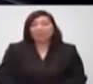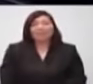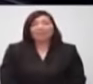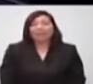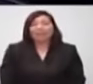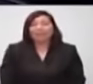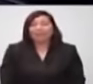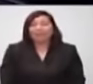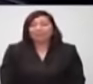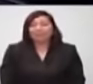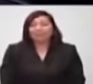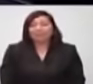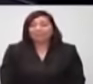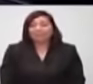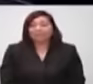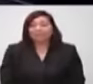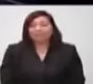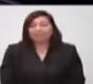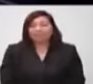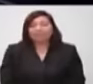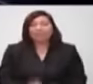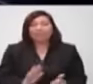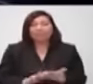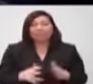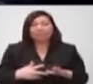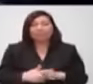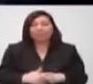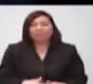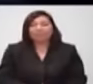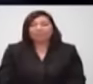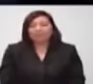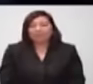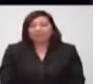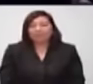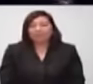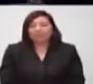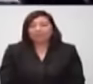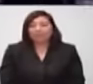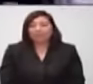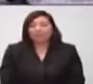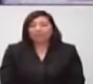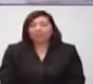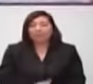Perdón. ¿Podría darme una pequeña interrupción? Bien. Fíjese usted,